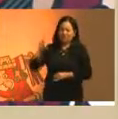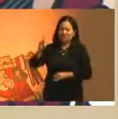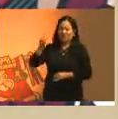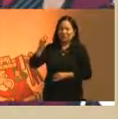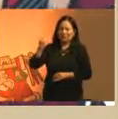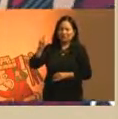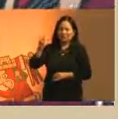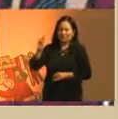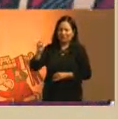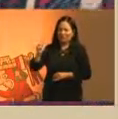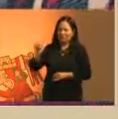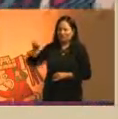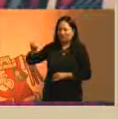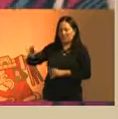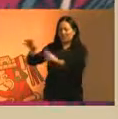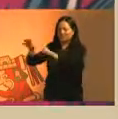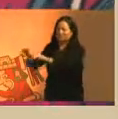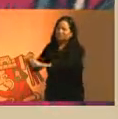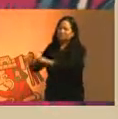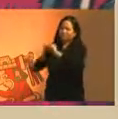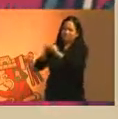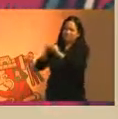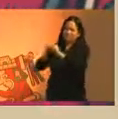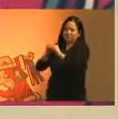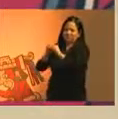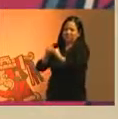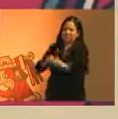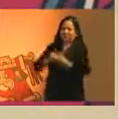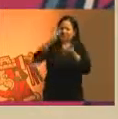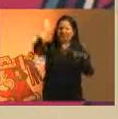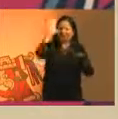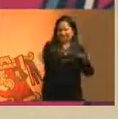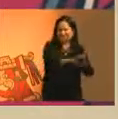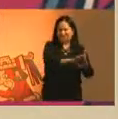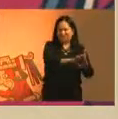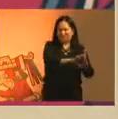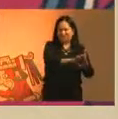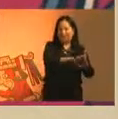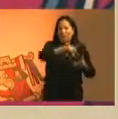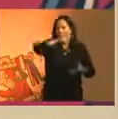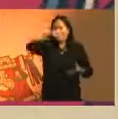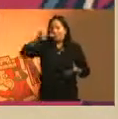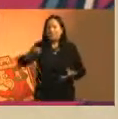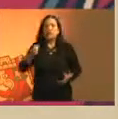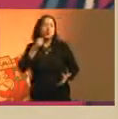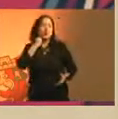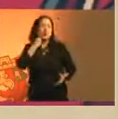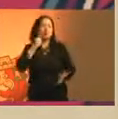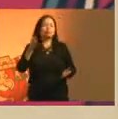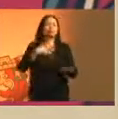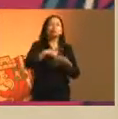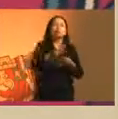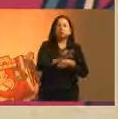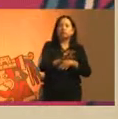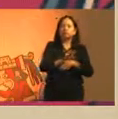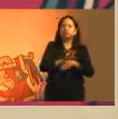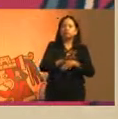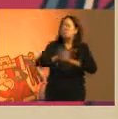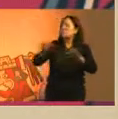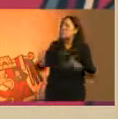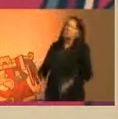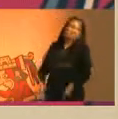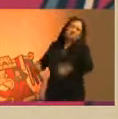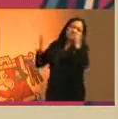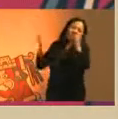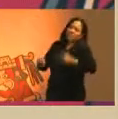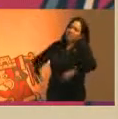entró en naranja arrestó a primo tapia cuando los los abogados se presentaron con amparos los soldados dijeron me vale porque